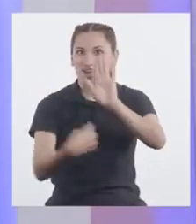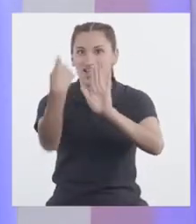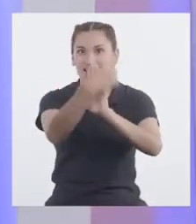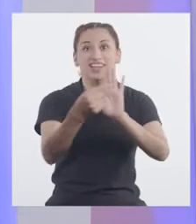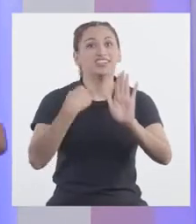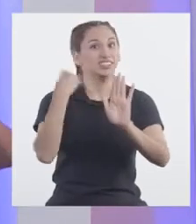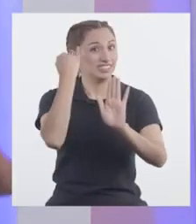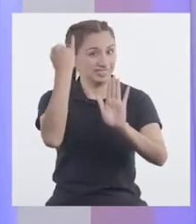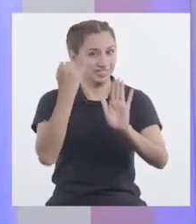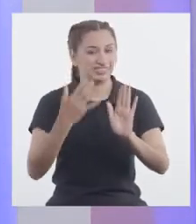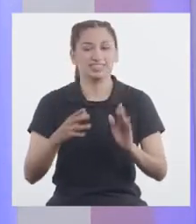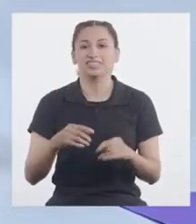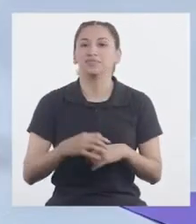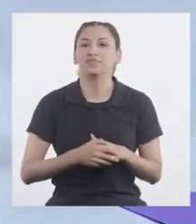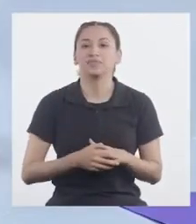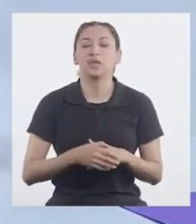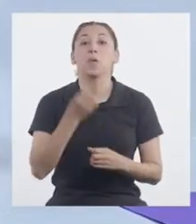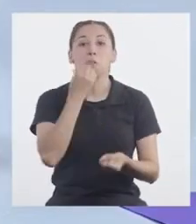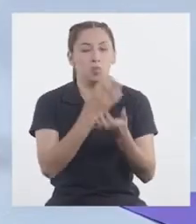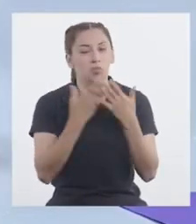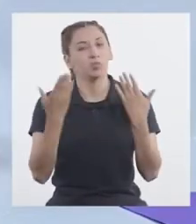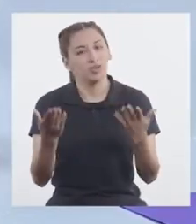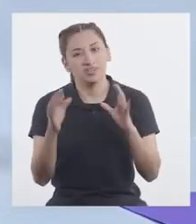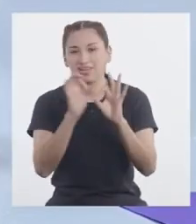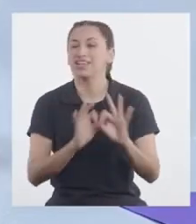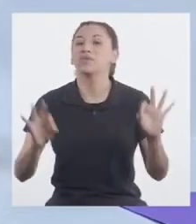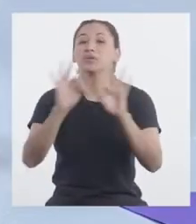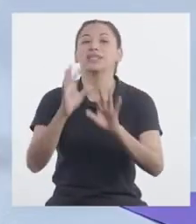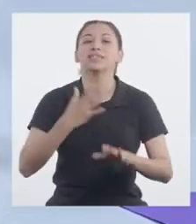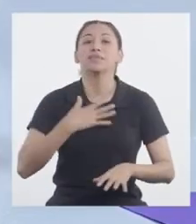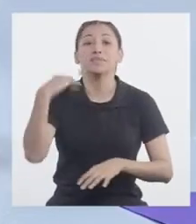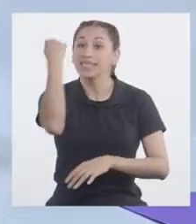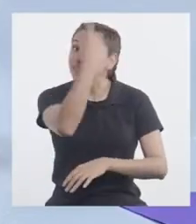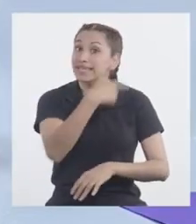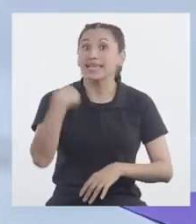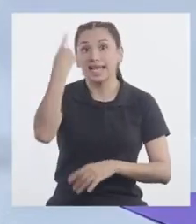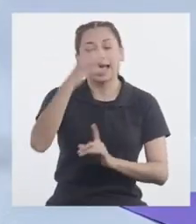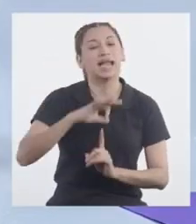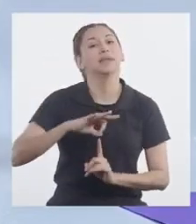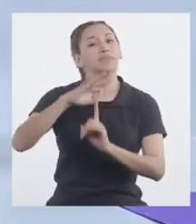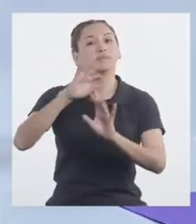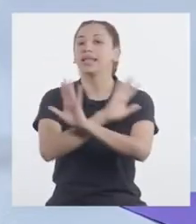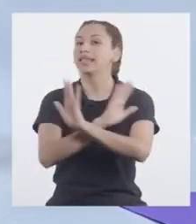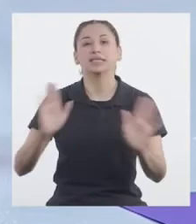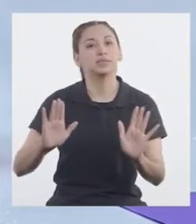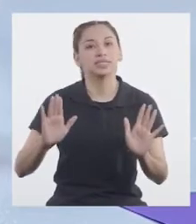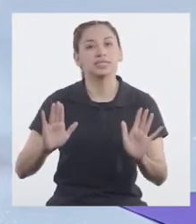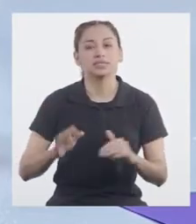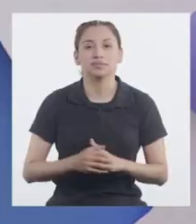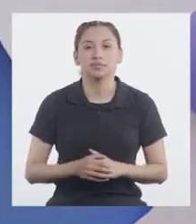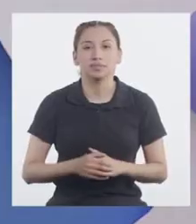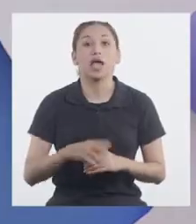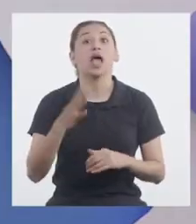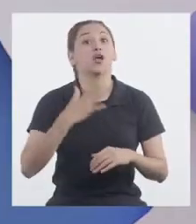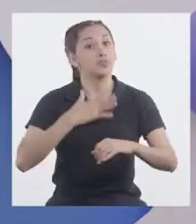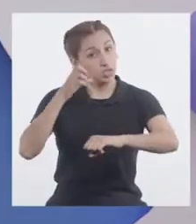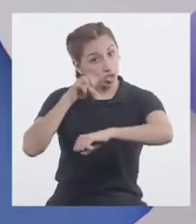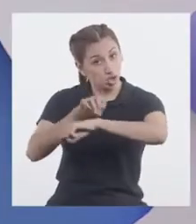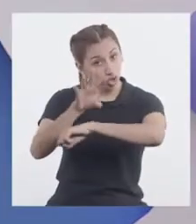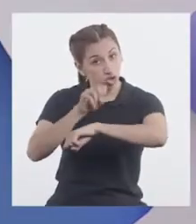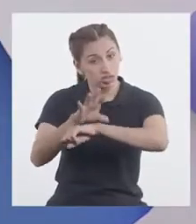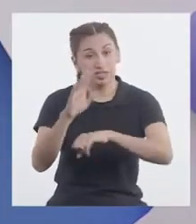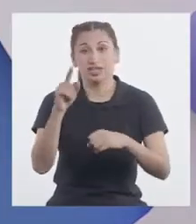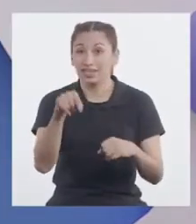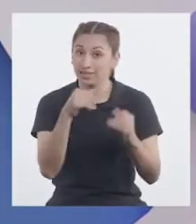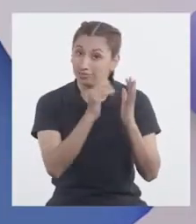diseño y las imágenes. Bueno, lo importante es que se vea mi rostro en esa portada, nada más. Algo que recomiendo